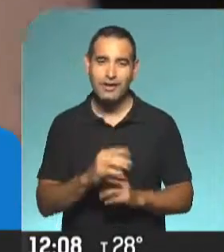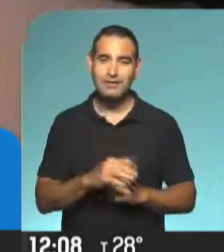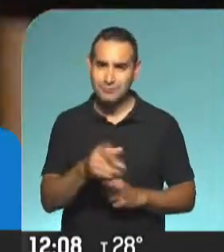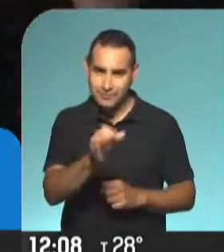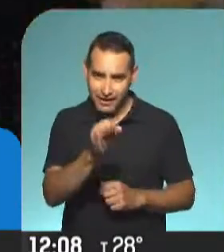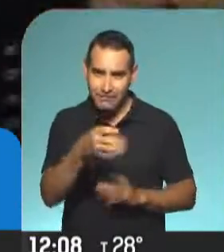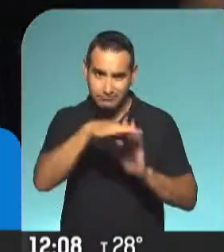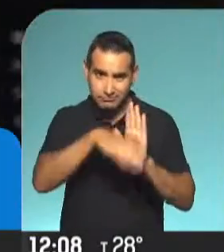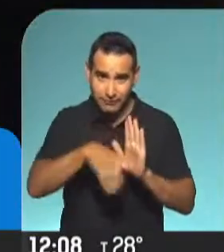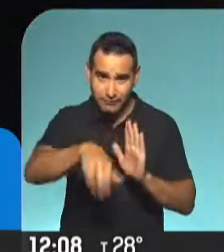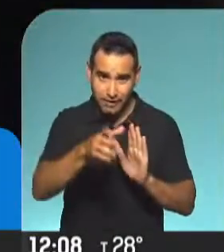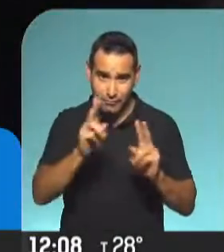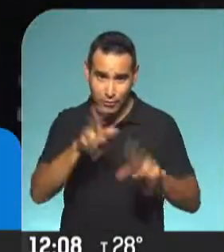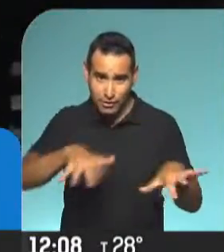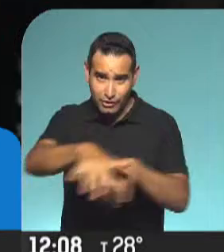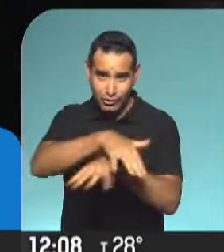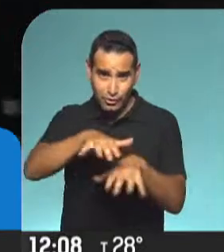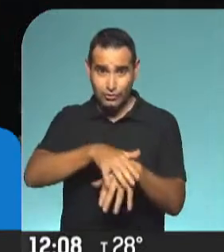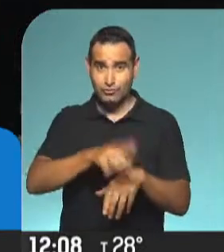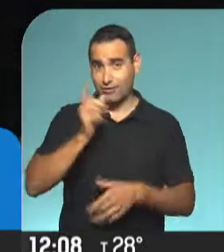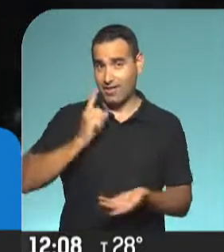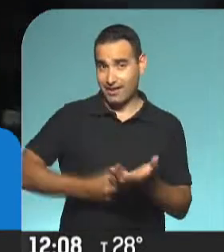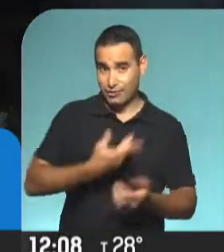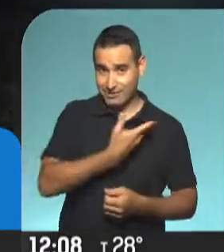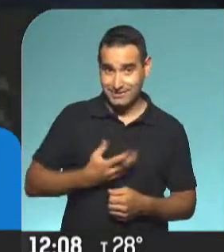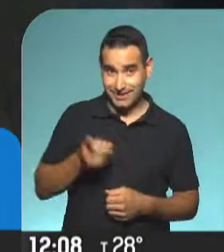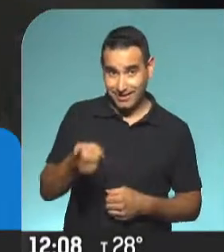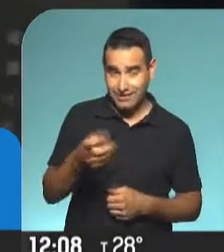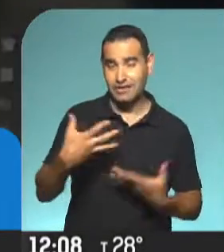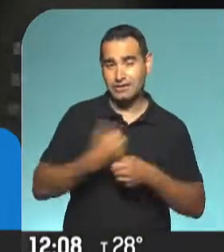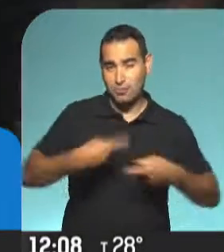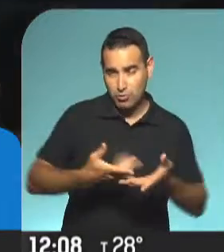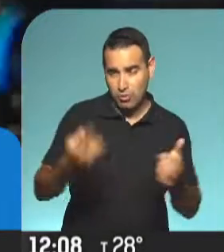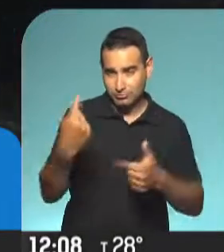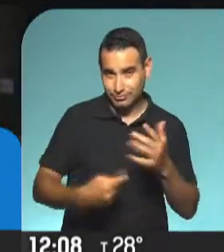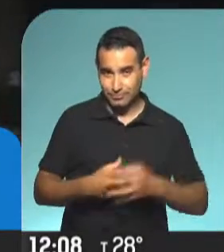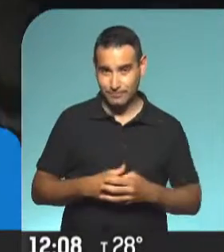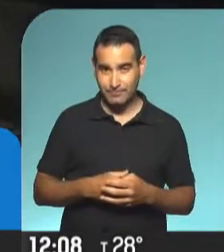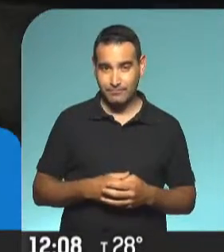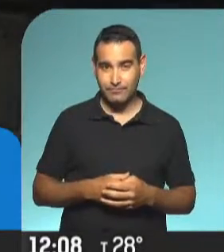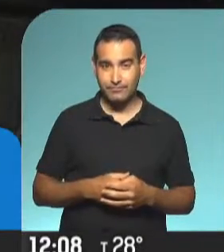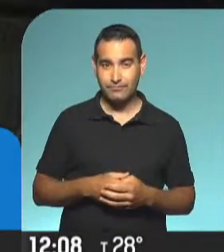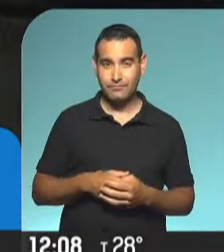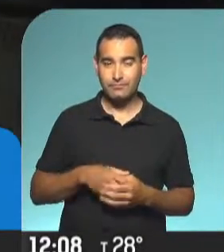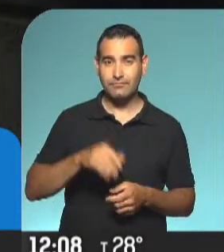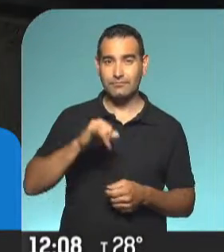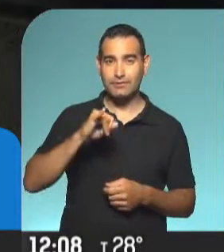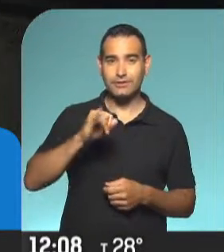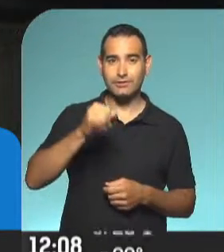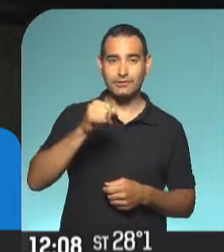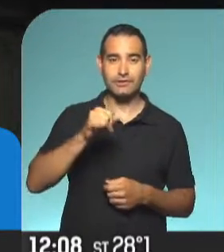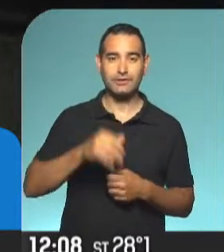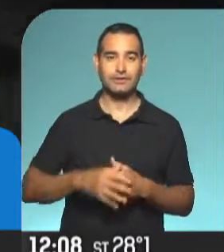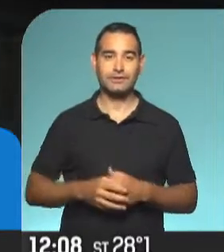de las restricciones que van a comenzar a regir a partir del decreto presidencial en el transporte público y todo? Sí, no.